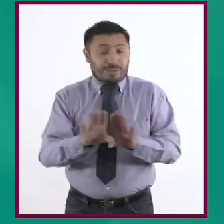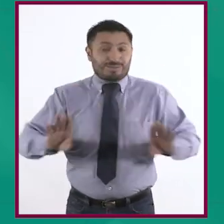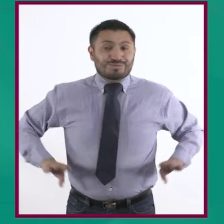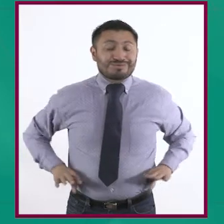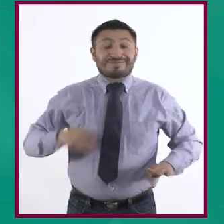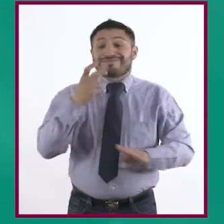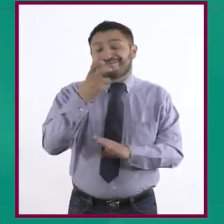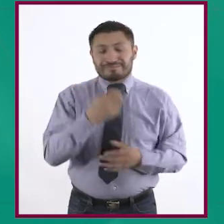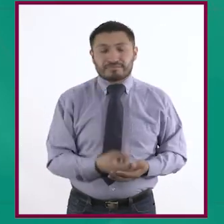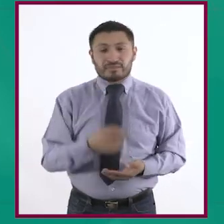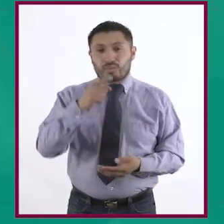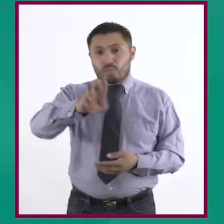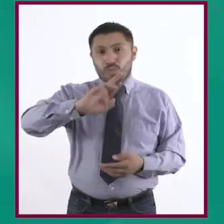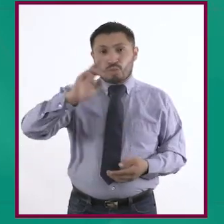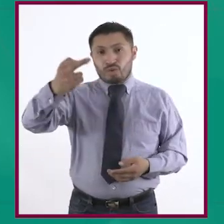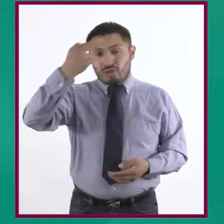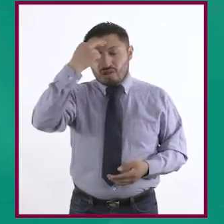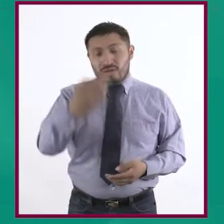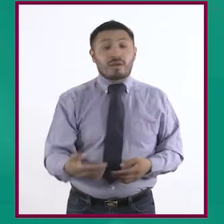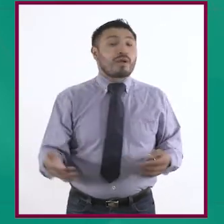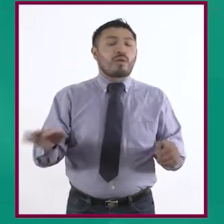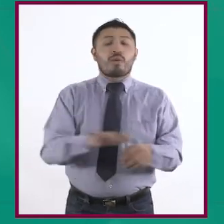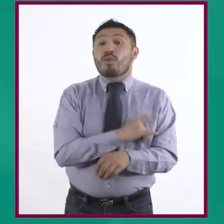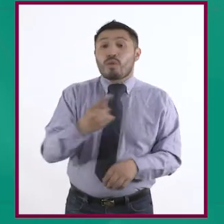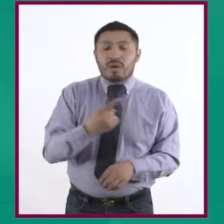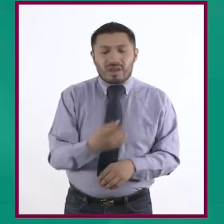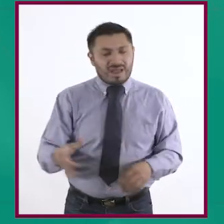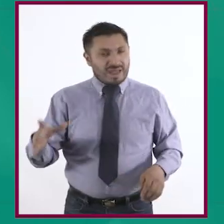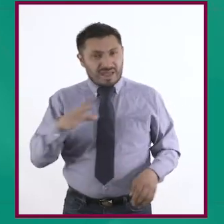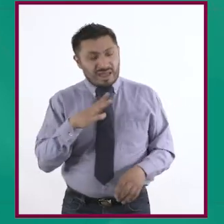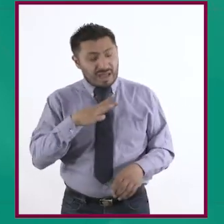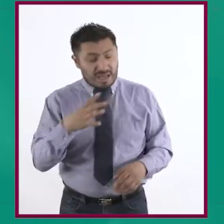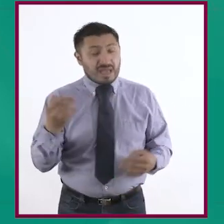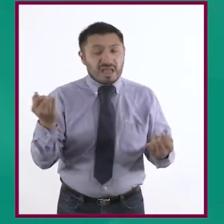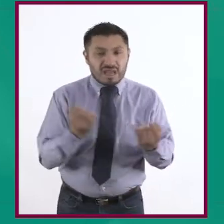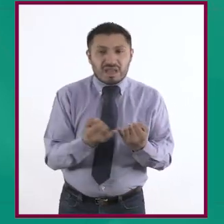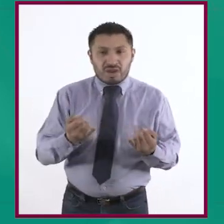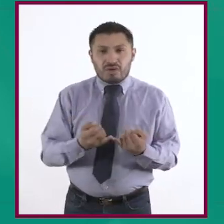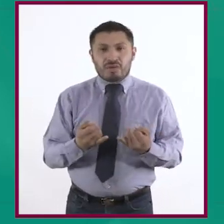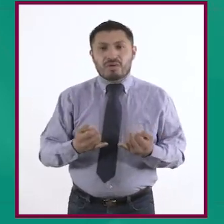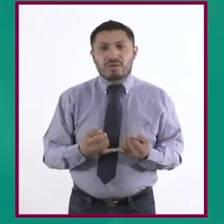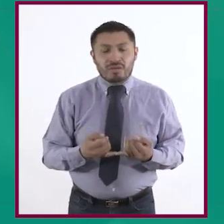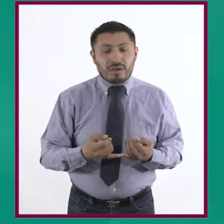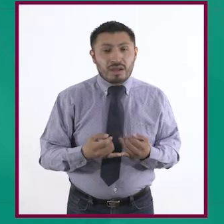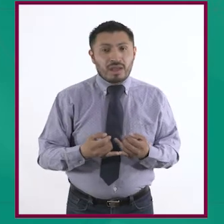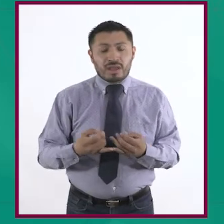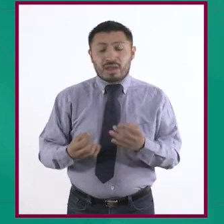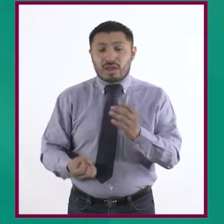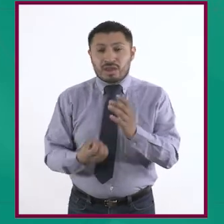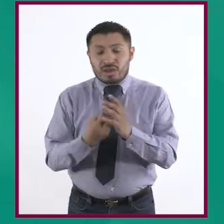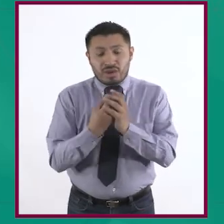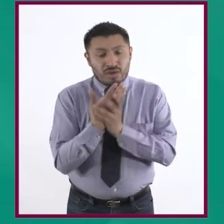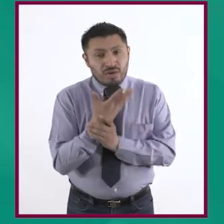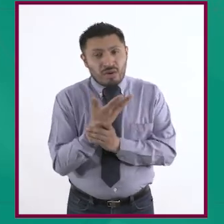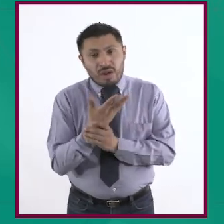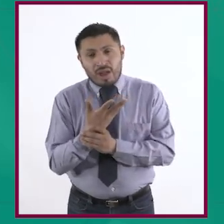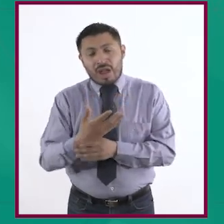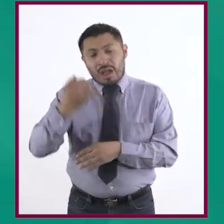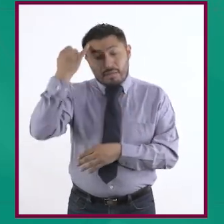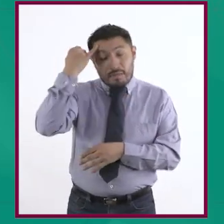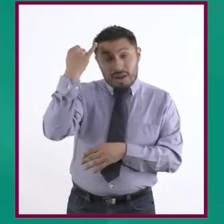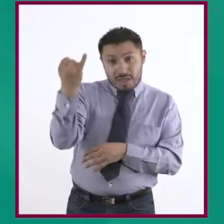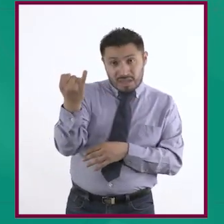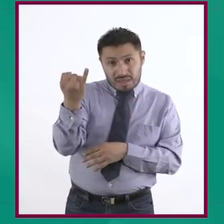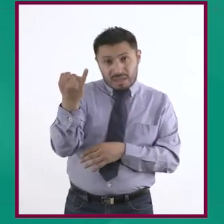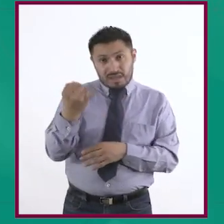debemos olvidar, porque también dentro de todo este nuevo movimiento, toda esta nueva idea de